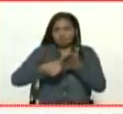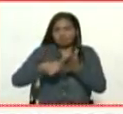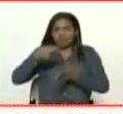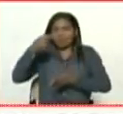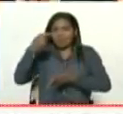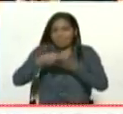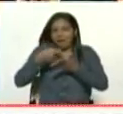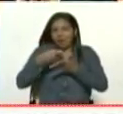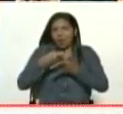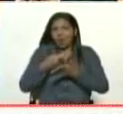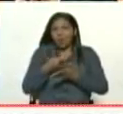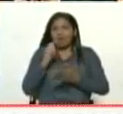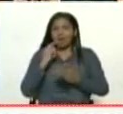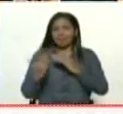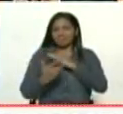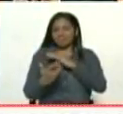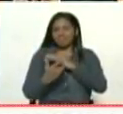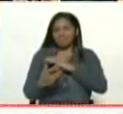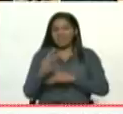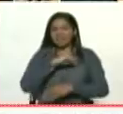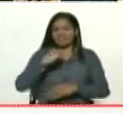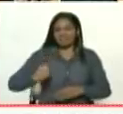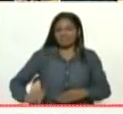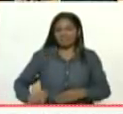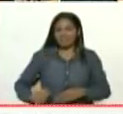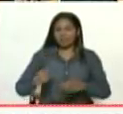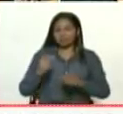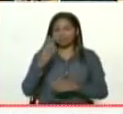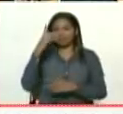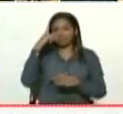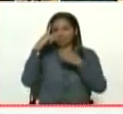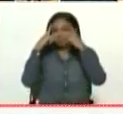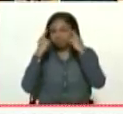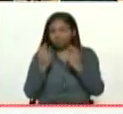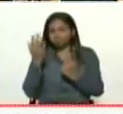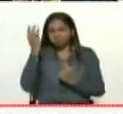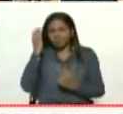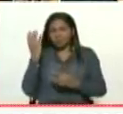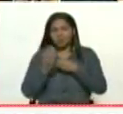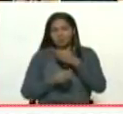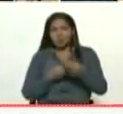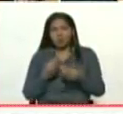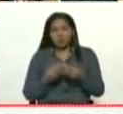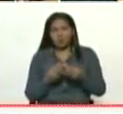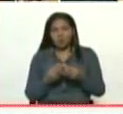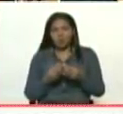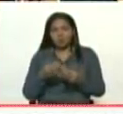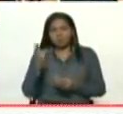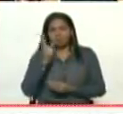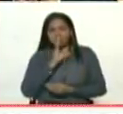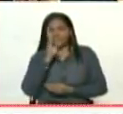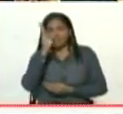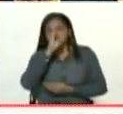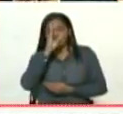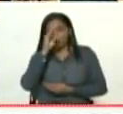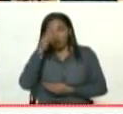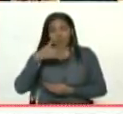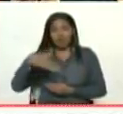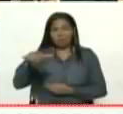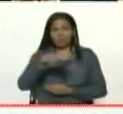estas técnicas chinas. Con el proceso de bancarización, la